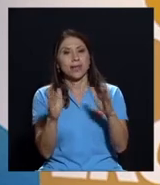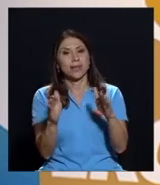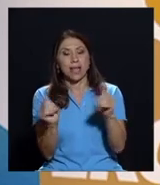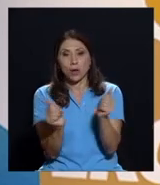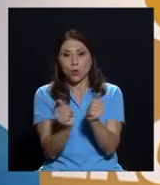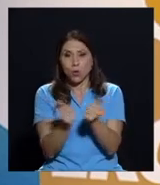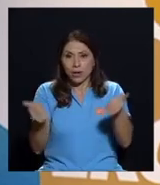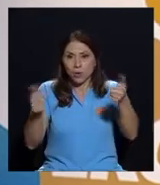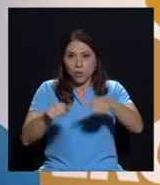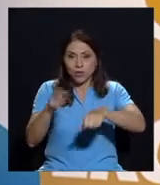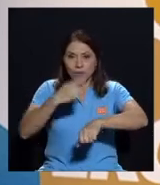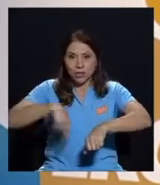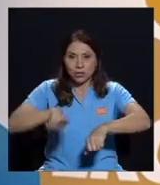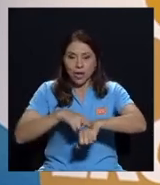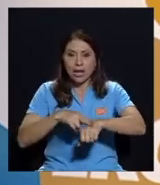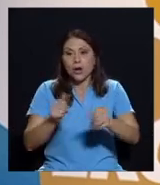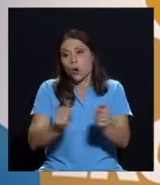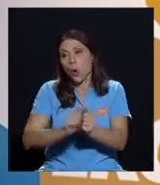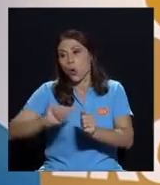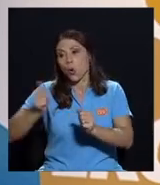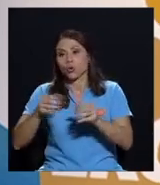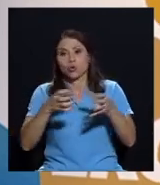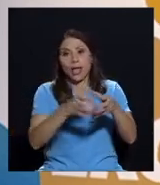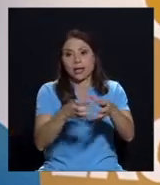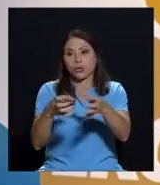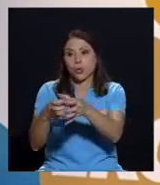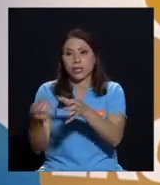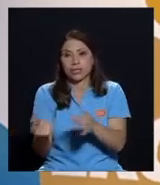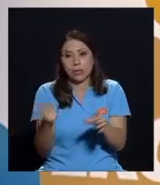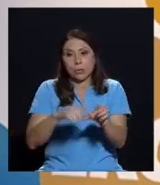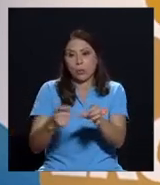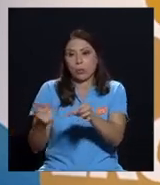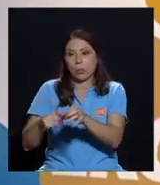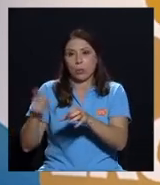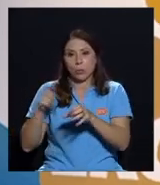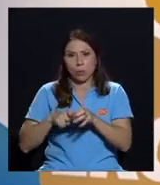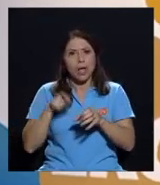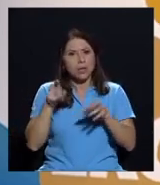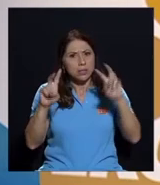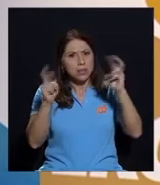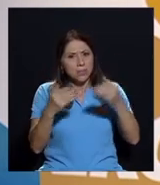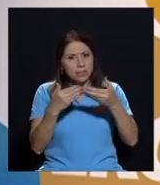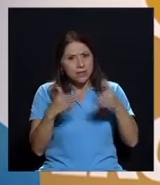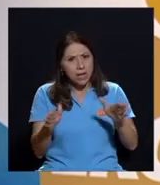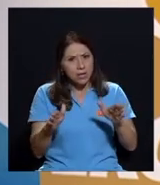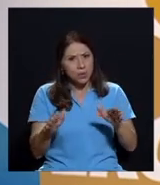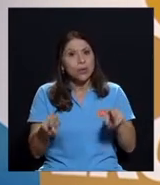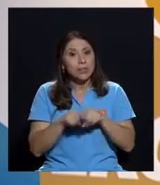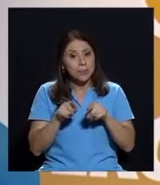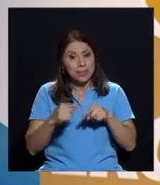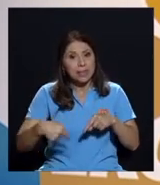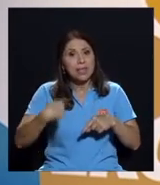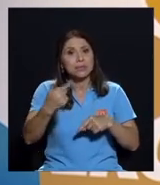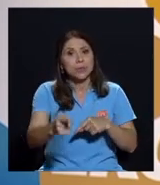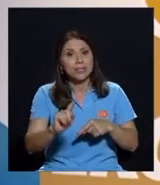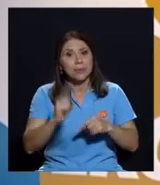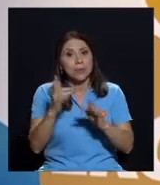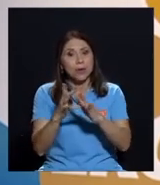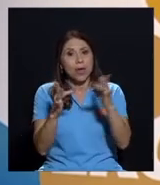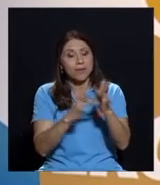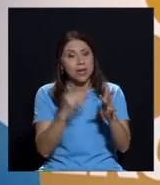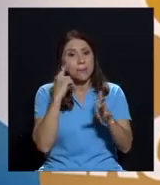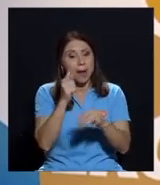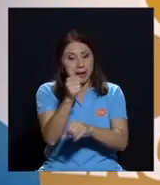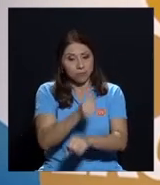acuerdo nacional como sumar a otros factores y eso es un tema que está abierto incluso después del primero de abril para con formaciones de gobierno